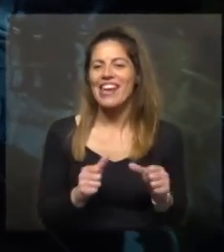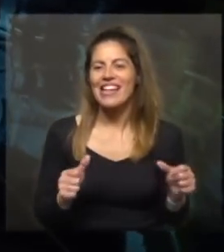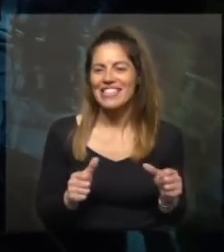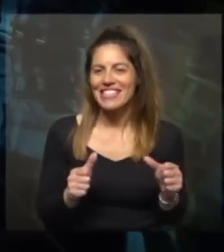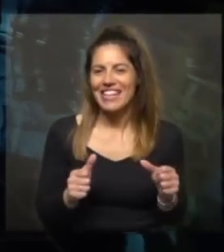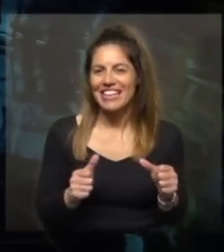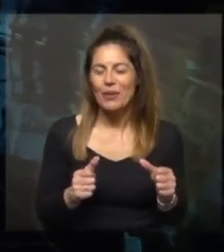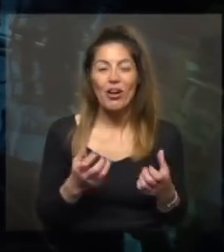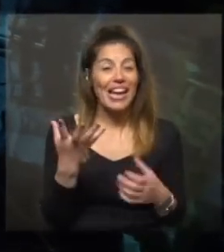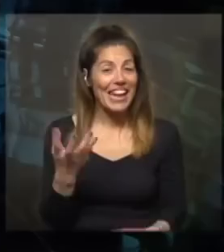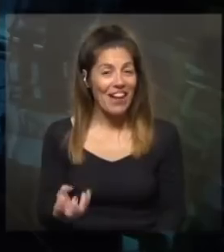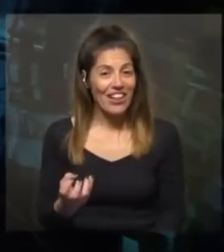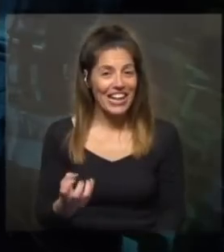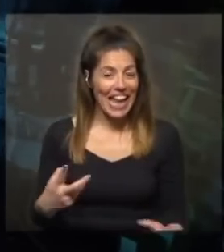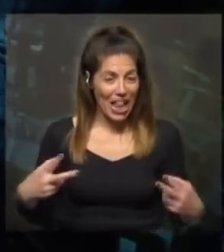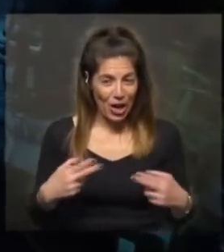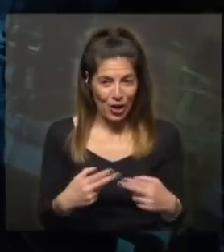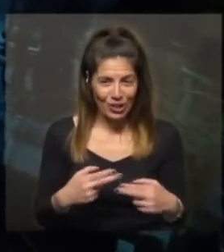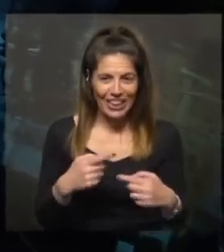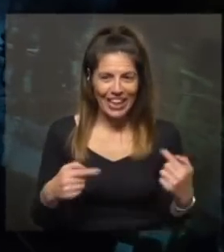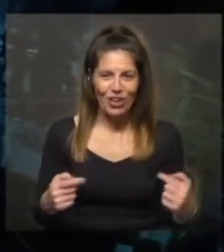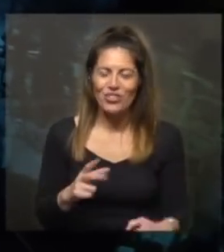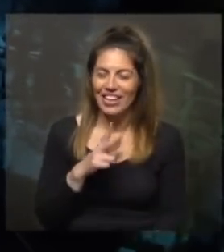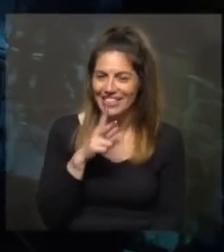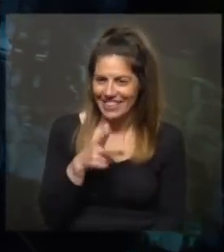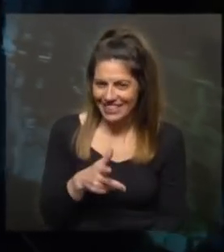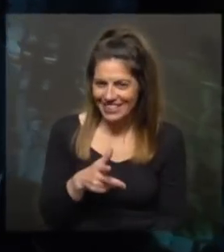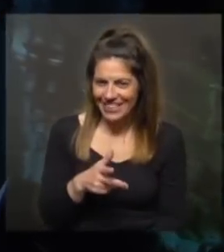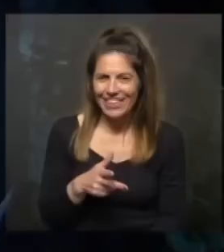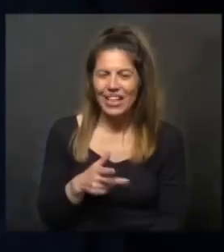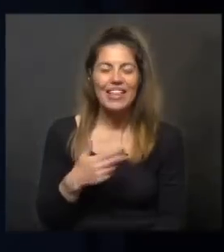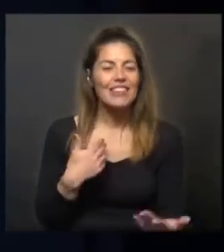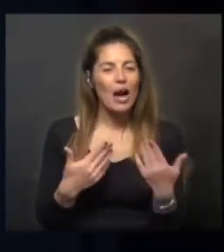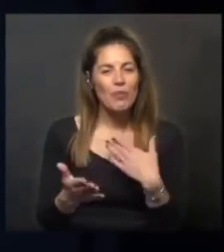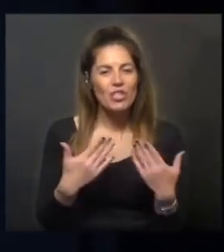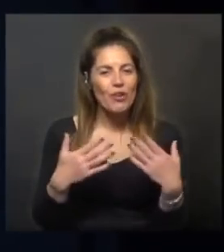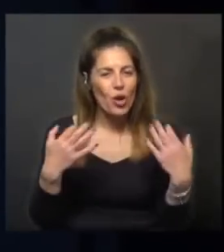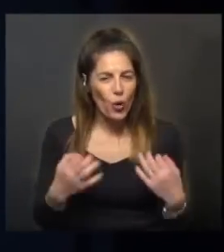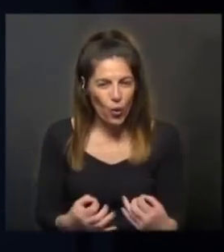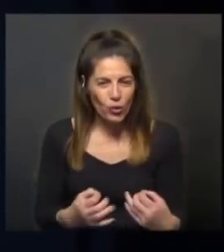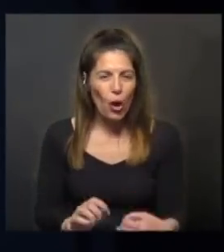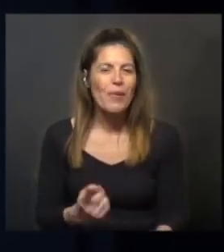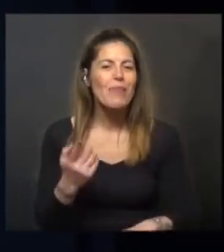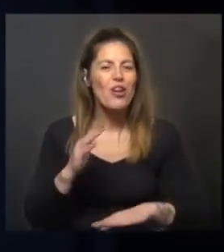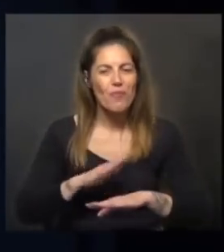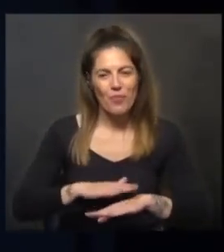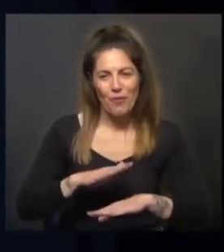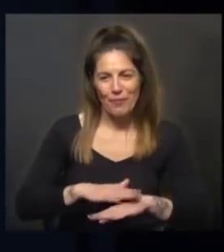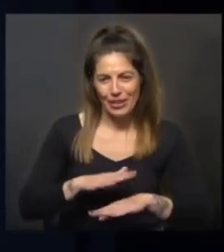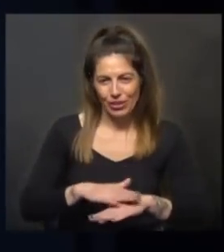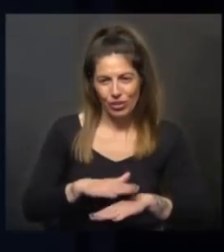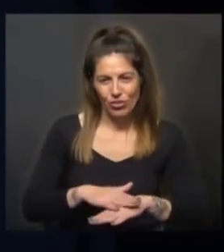el corte las cosas que se dicen no pues estábamos hablando pero justo eso de los primeros momentos pero